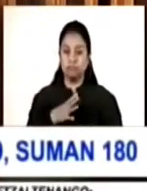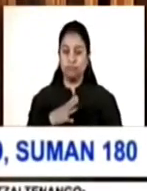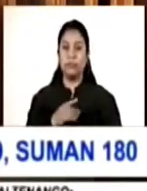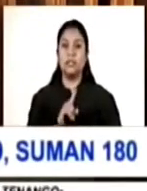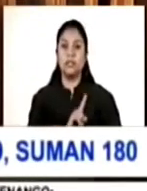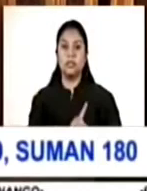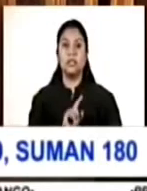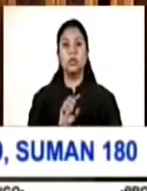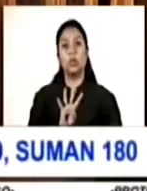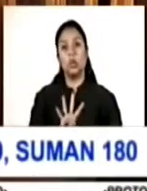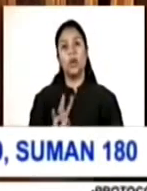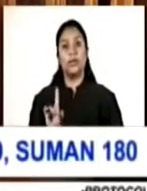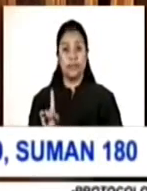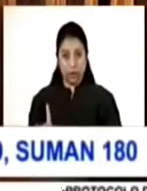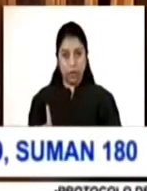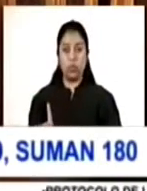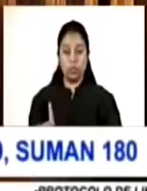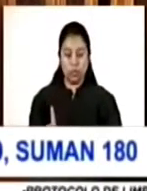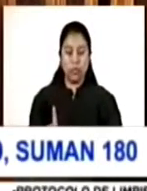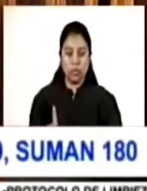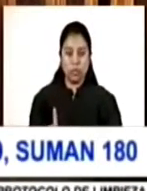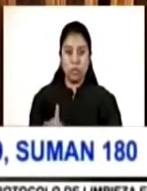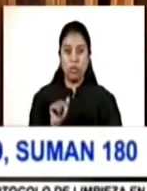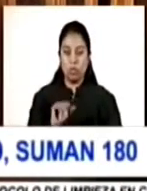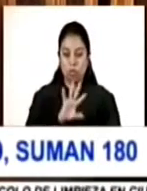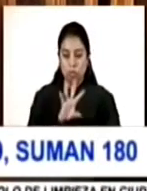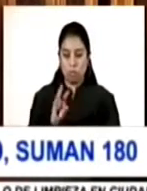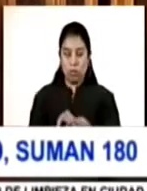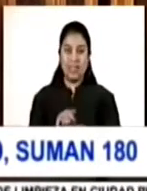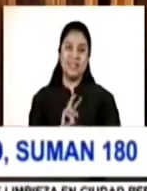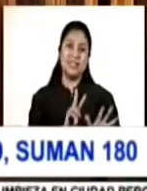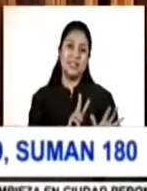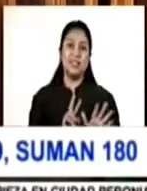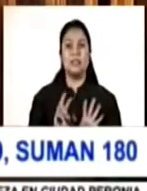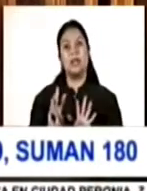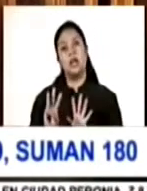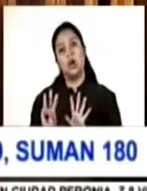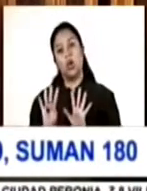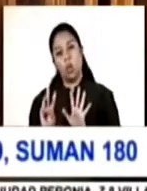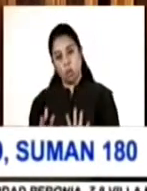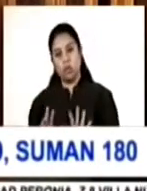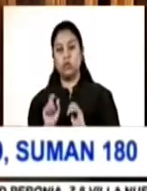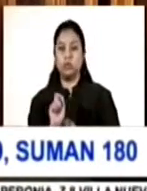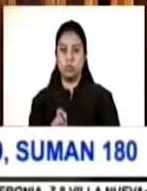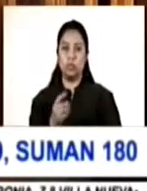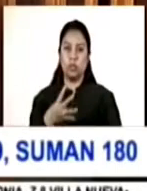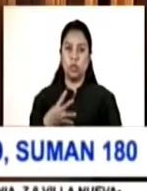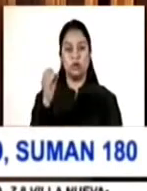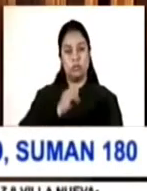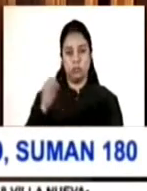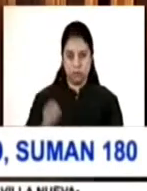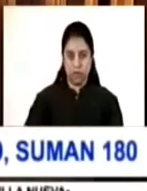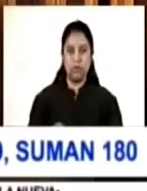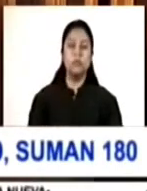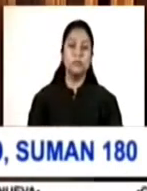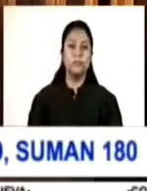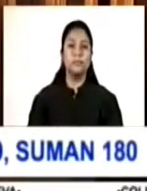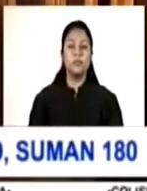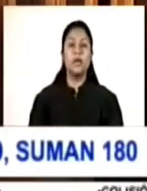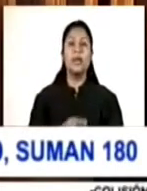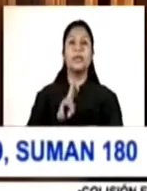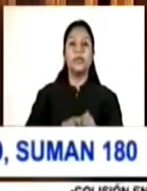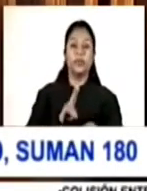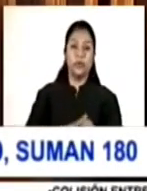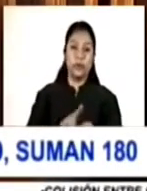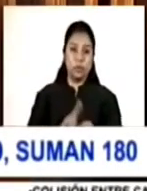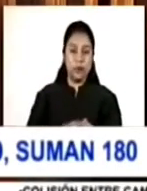de 141 casos, que hace un 78.4% del total de los casos. En